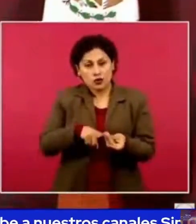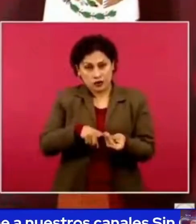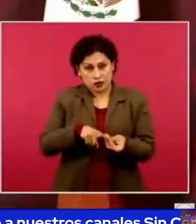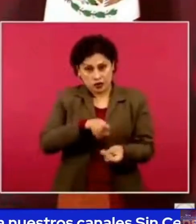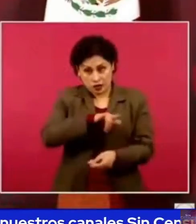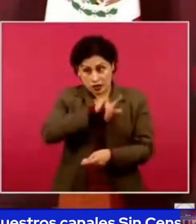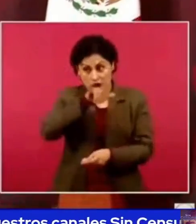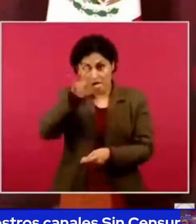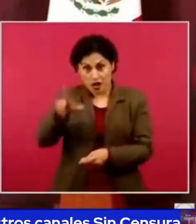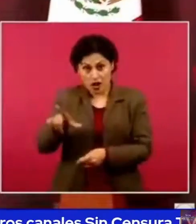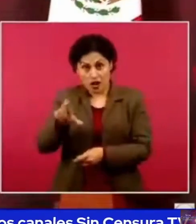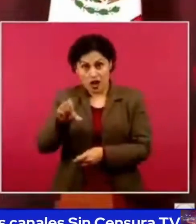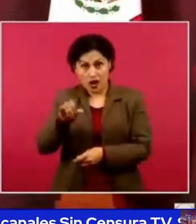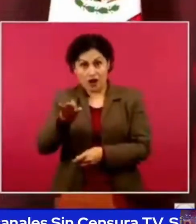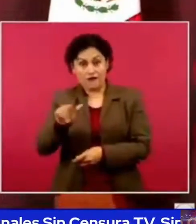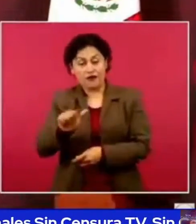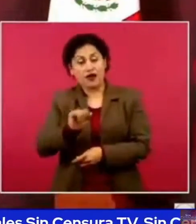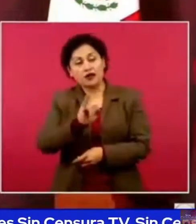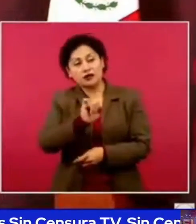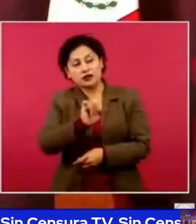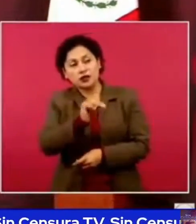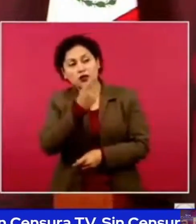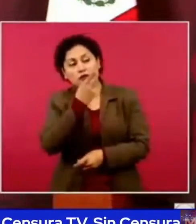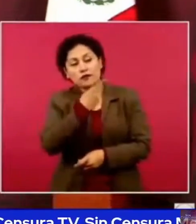aeropuerto Felipe Ángeles? ¿Sí o no?